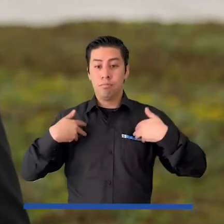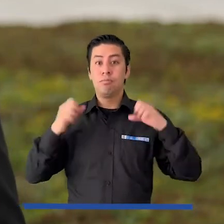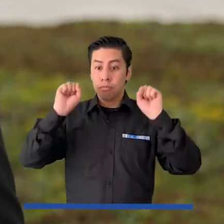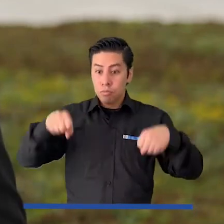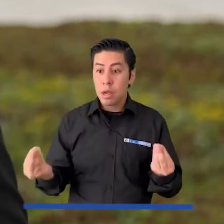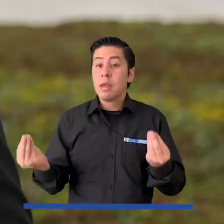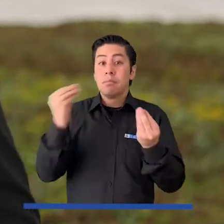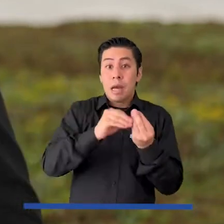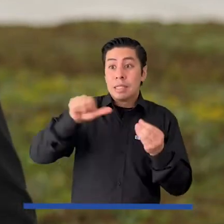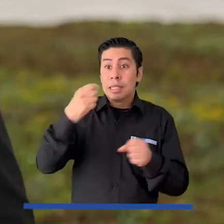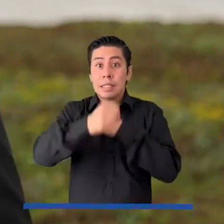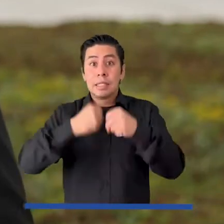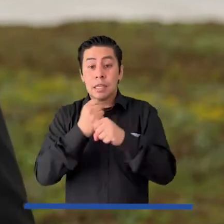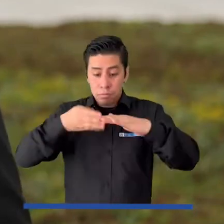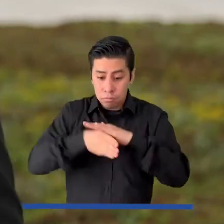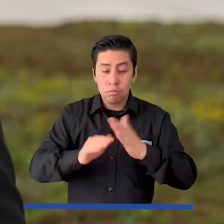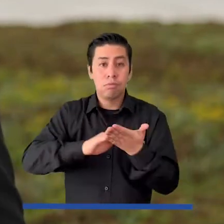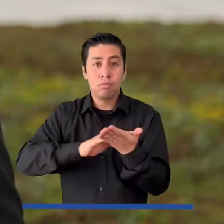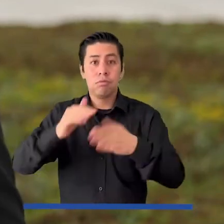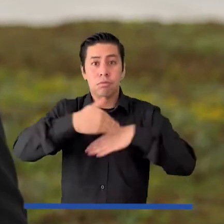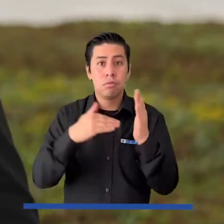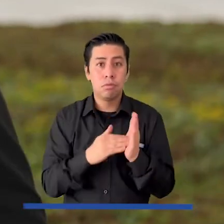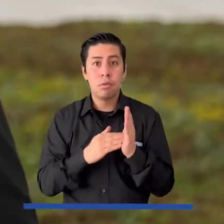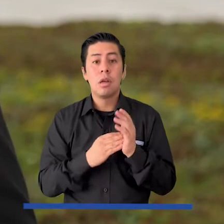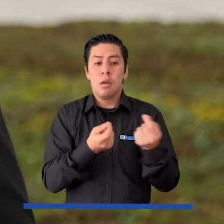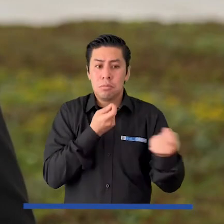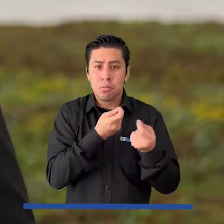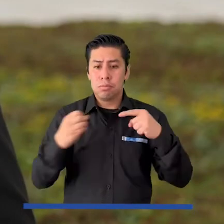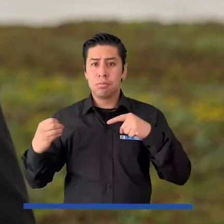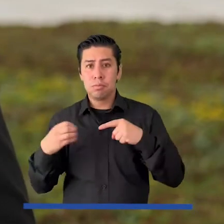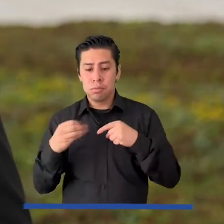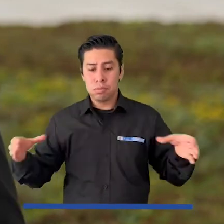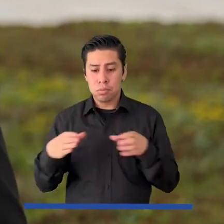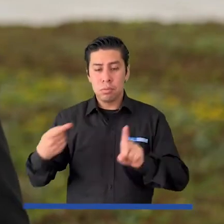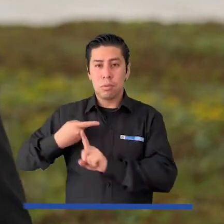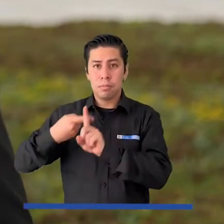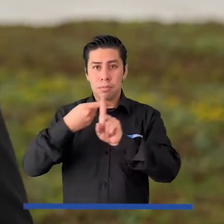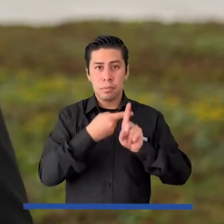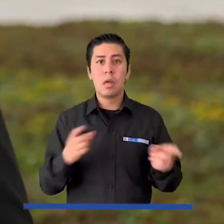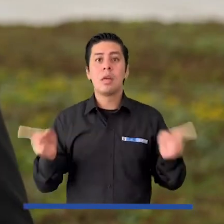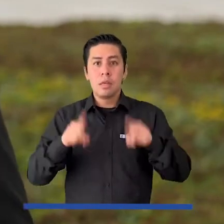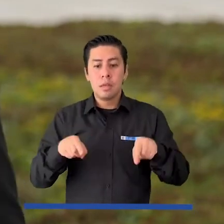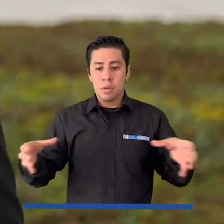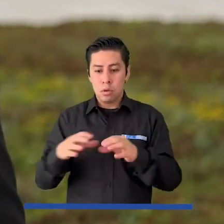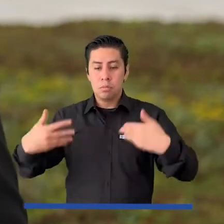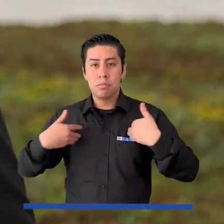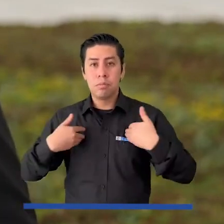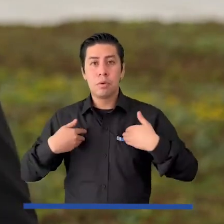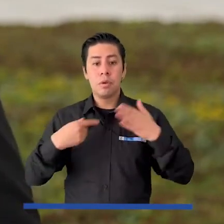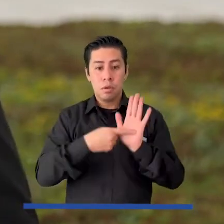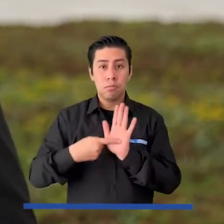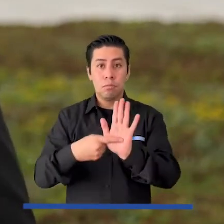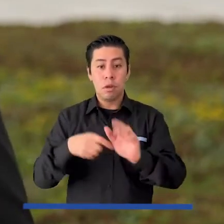víctimas del conflicto cuentan con 10 años más para poder acceder a su reparación integral. Precisamente durante un foro con la Procuraduría y